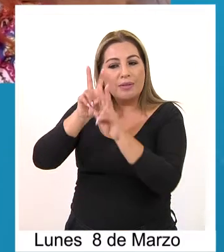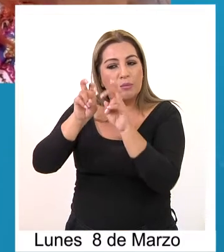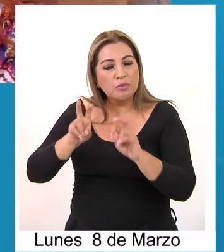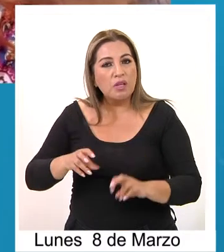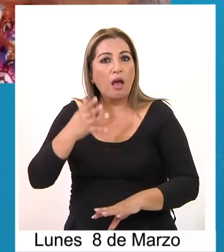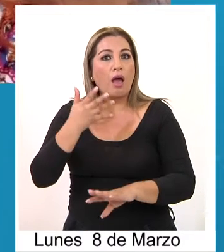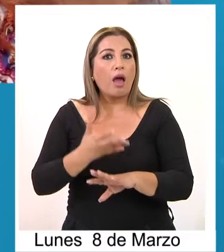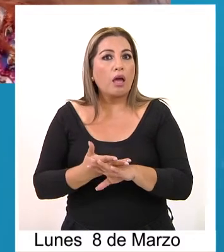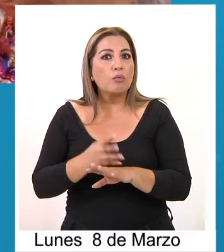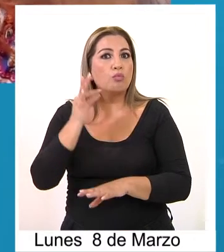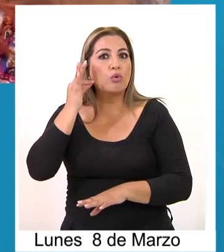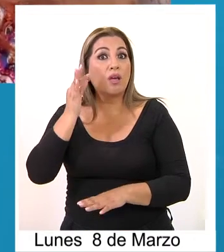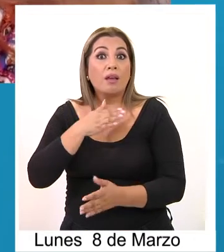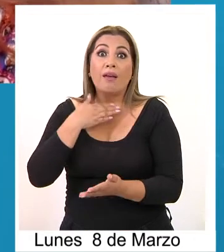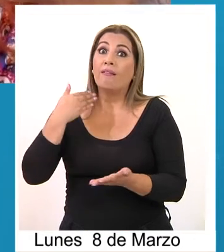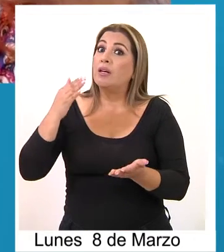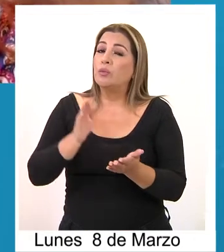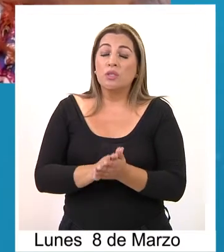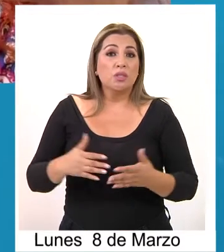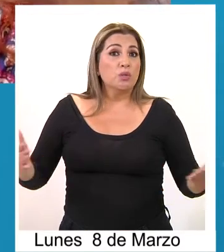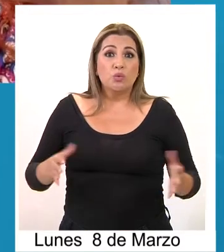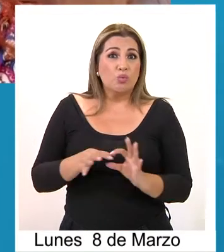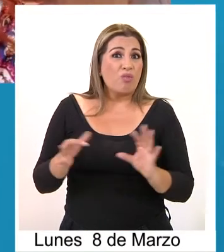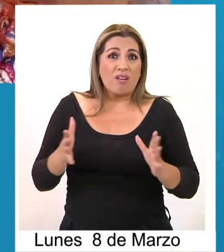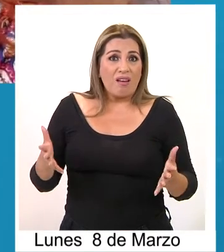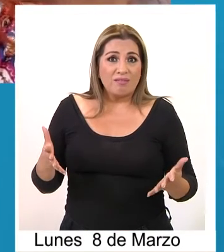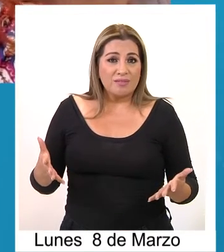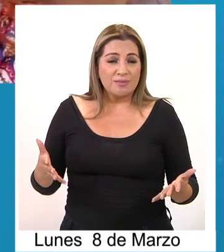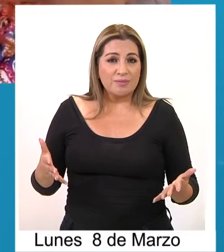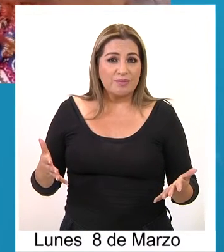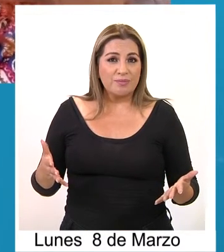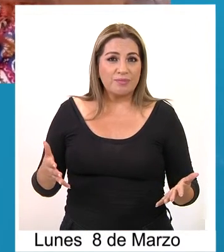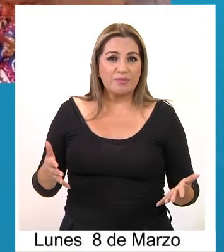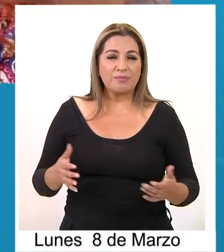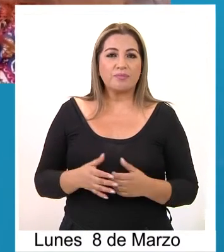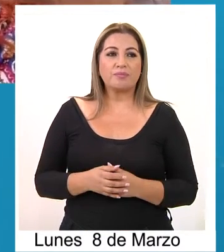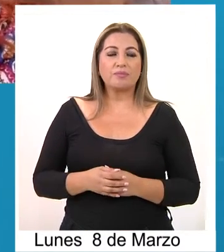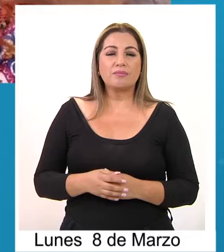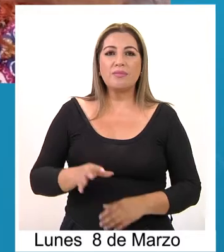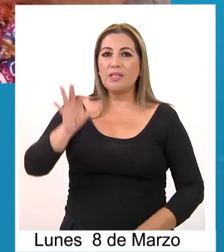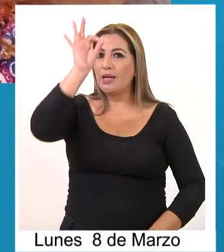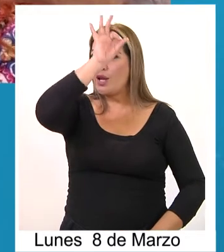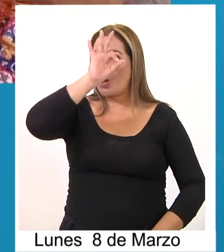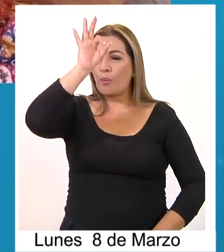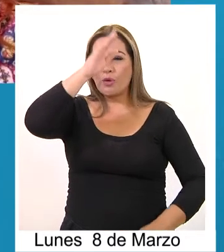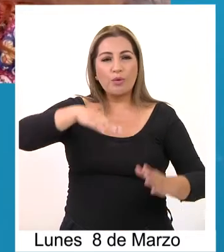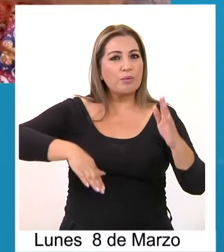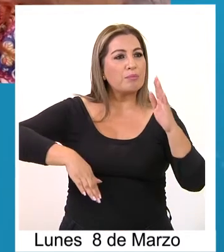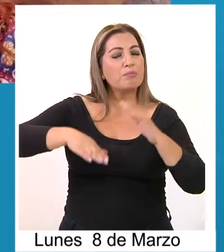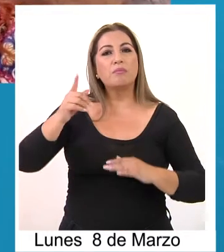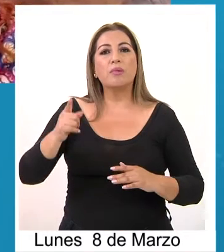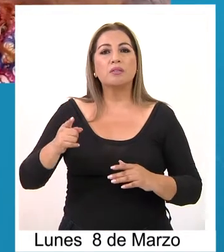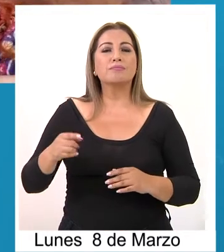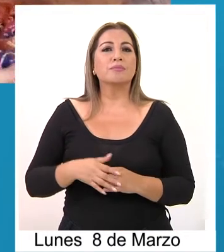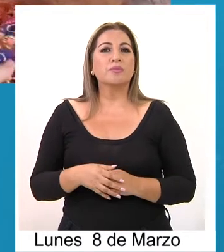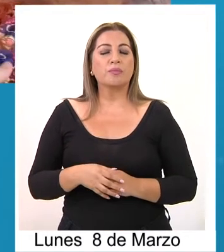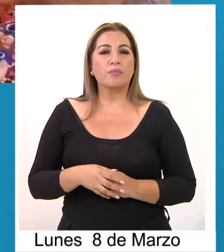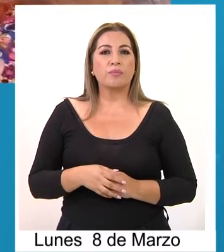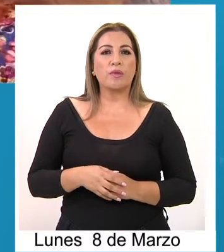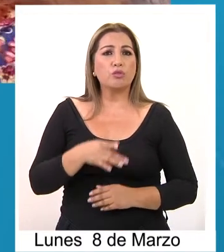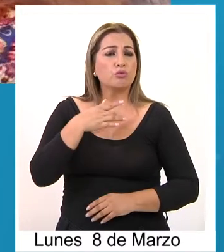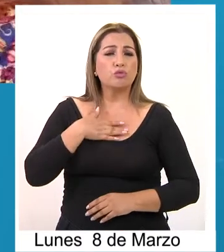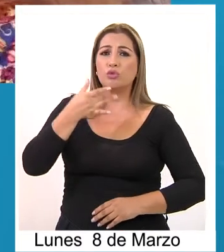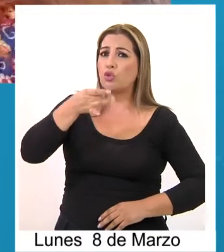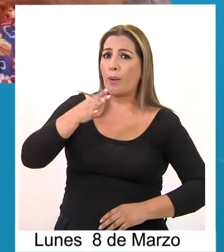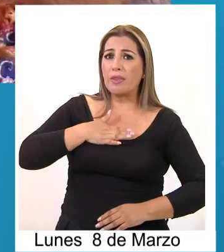hay mujeres que van a morir, es así de drástico. Entonces, la opinión mayoritaria, esta es una opinión que yo comparto, pero